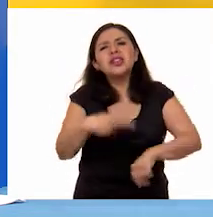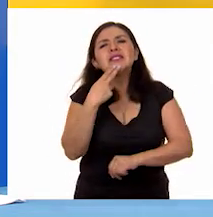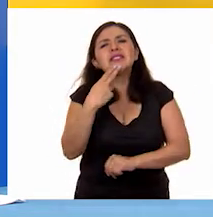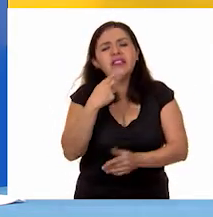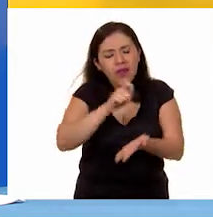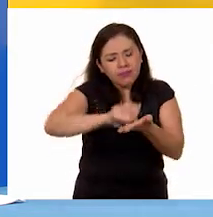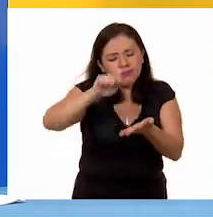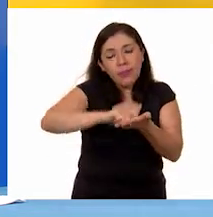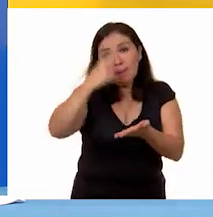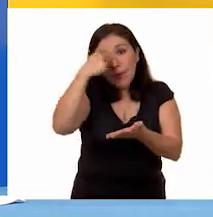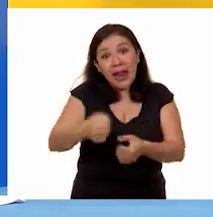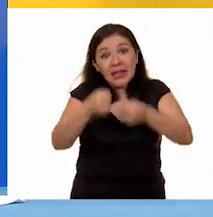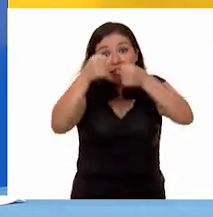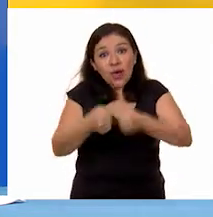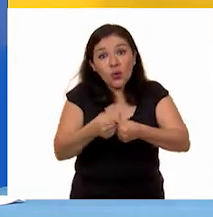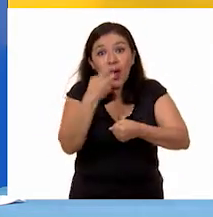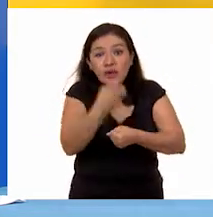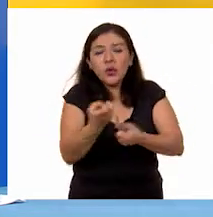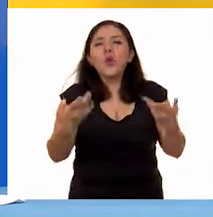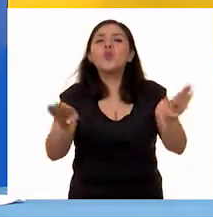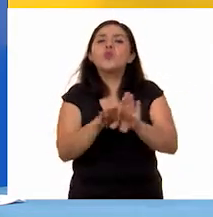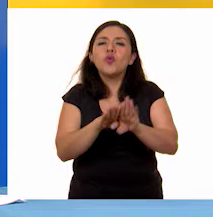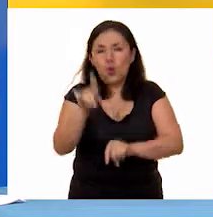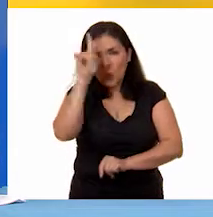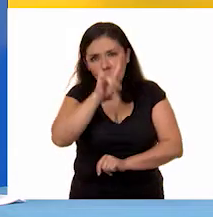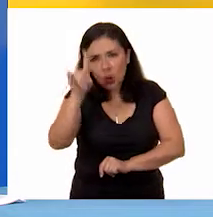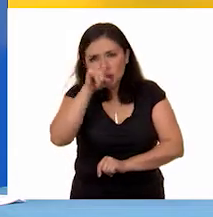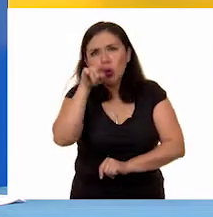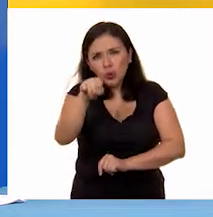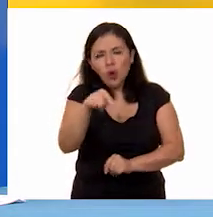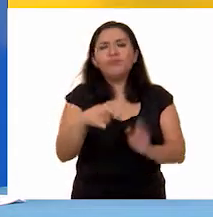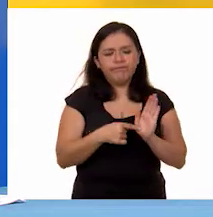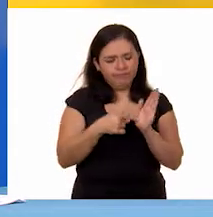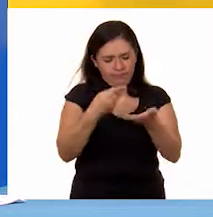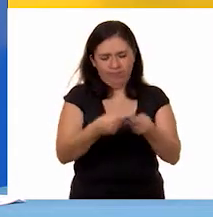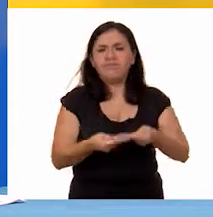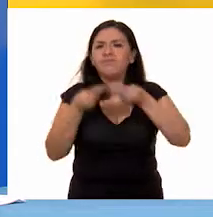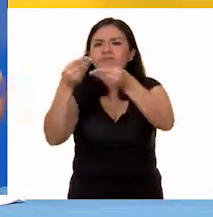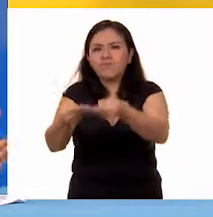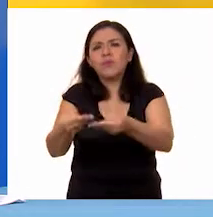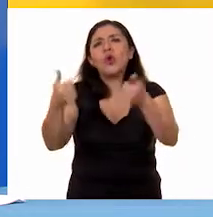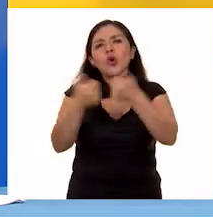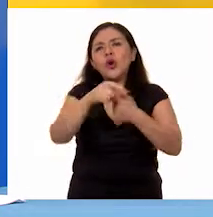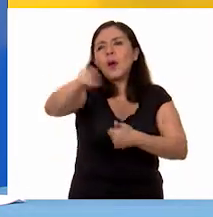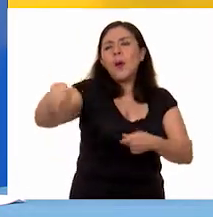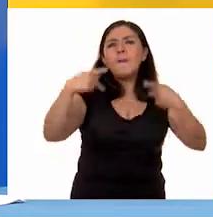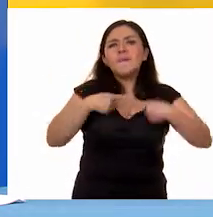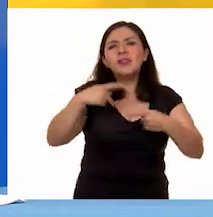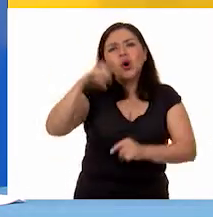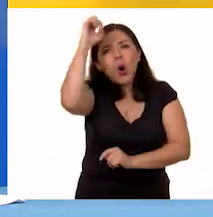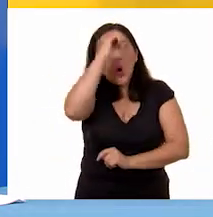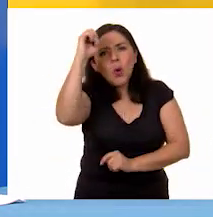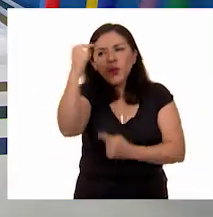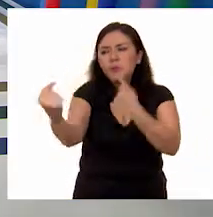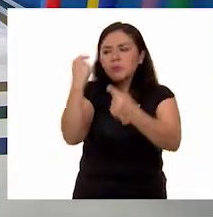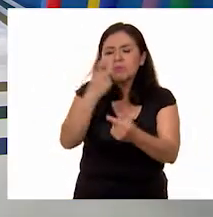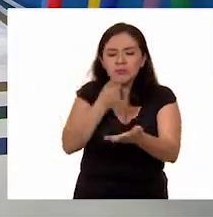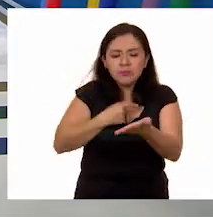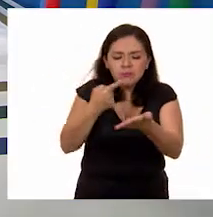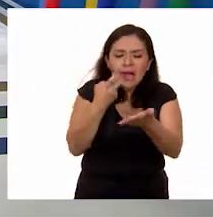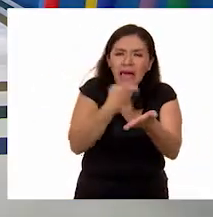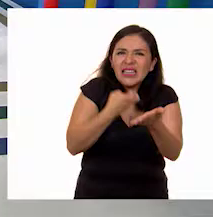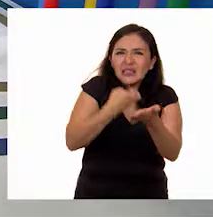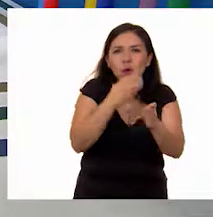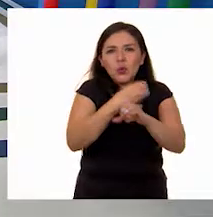estar más seguros de ello, es recomendable someter nuestros textos al comentario o la crítica de otros. Sí, eso